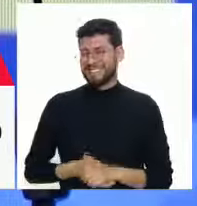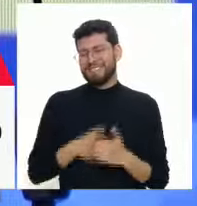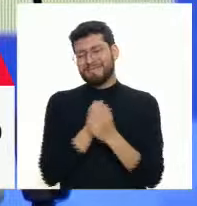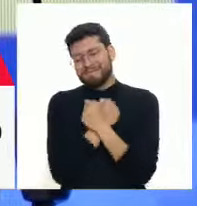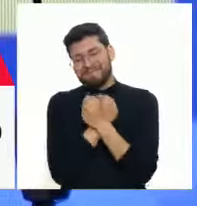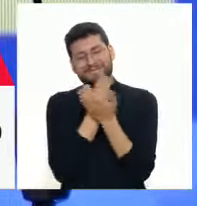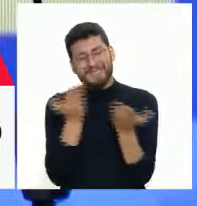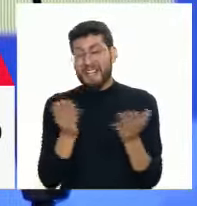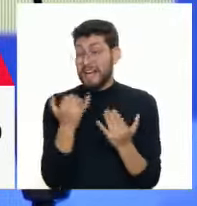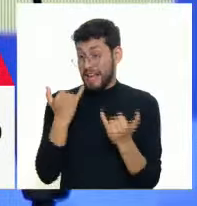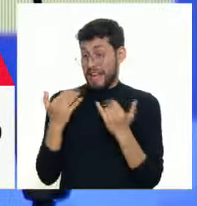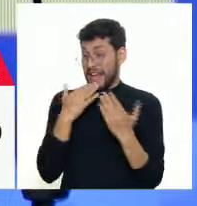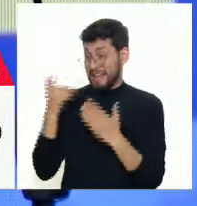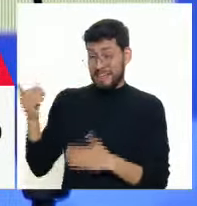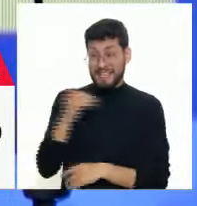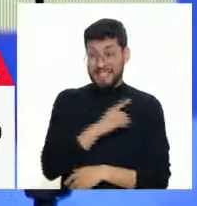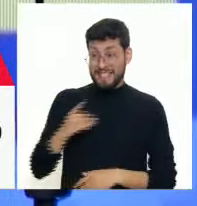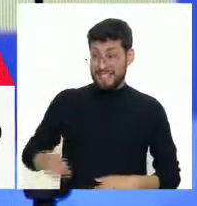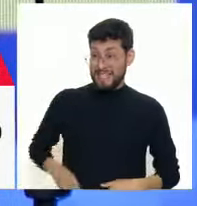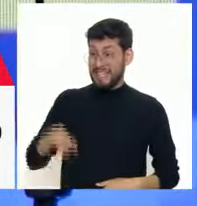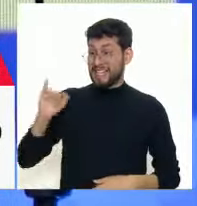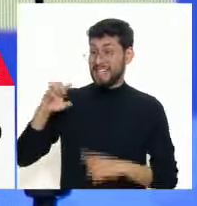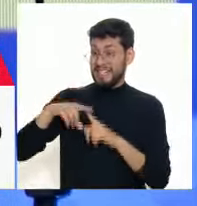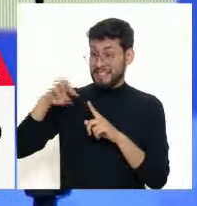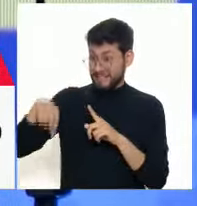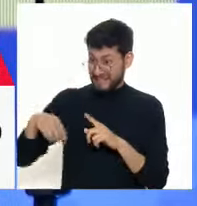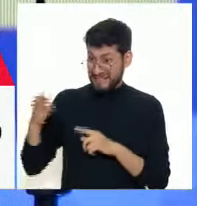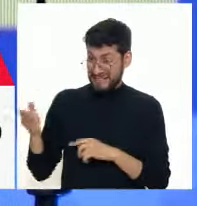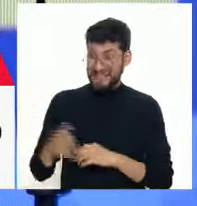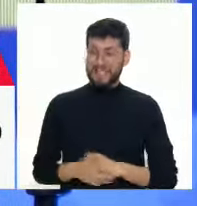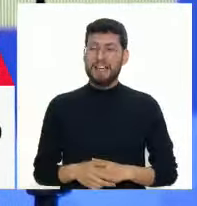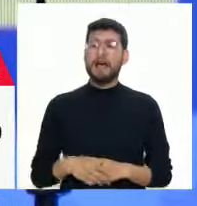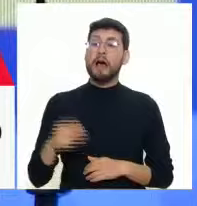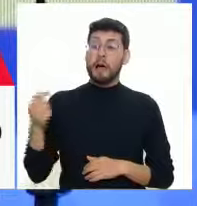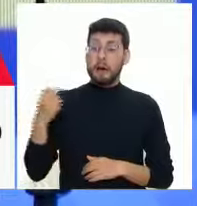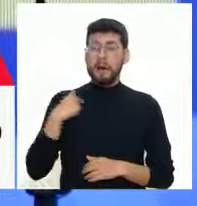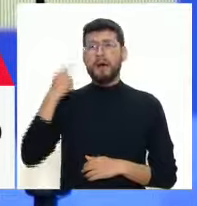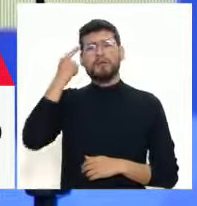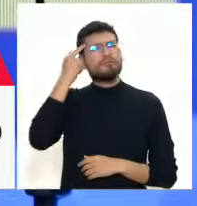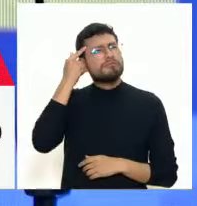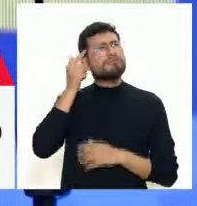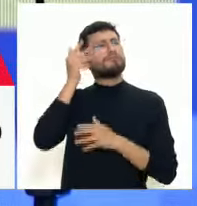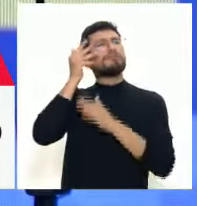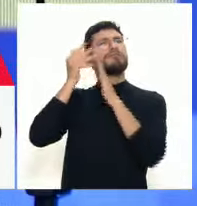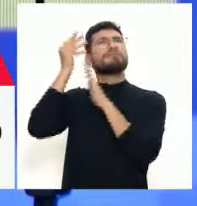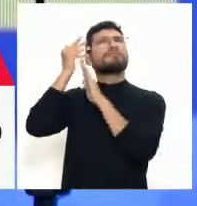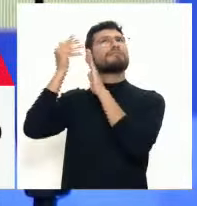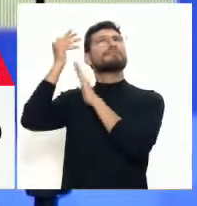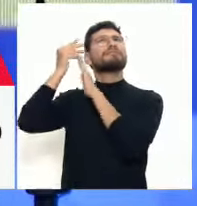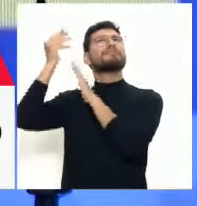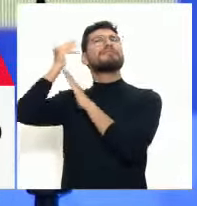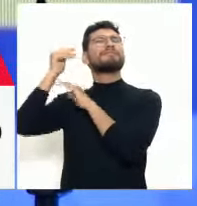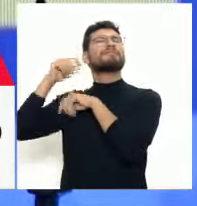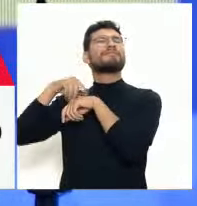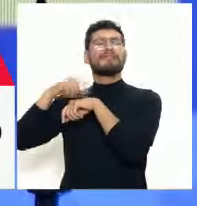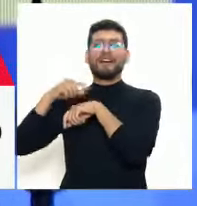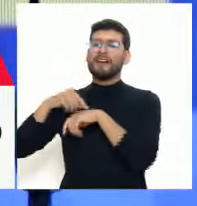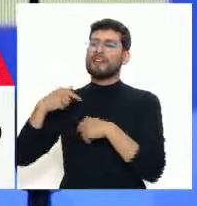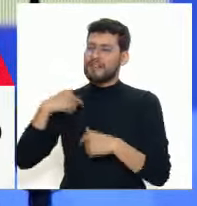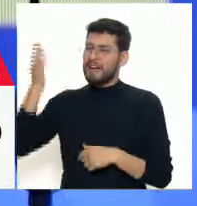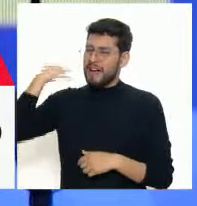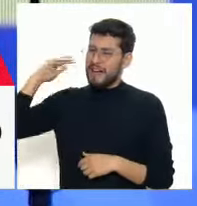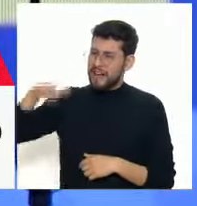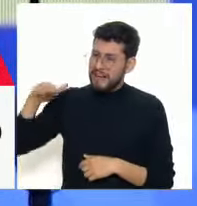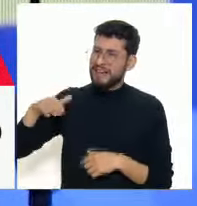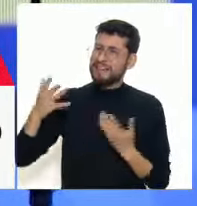ahora que estaba hablando la directora de IRTP, me trasladaba a mi época de cuando era